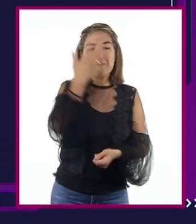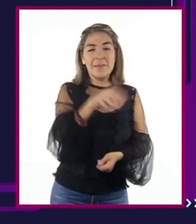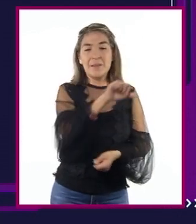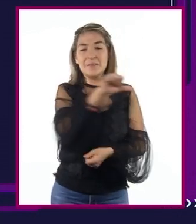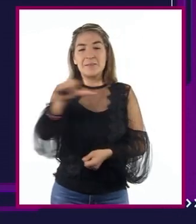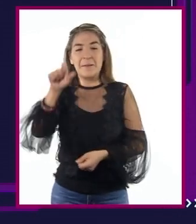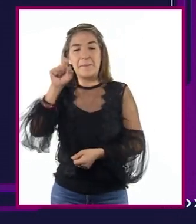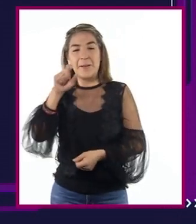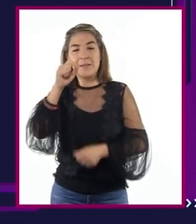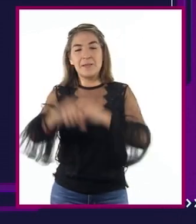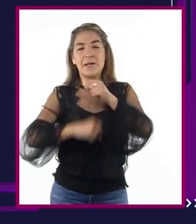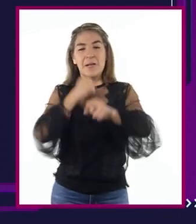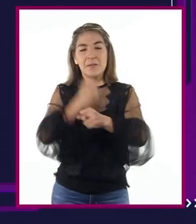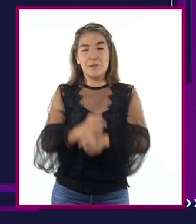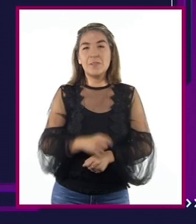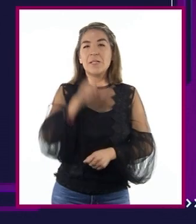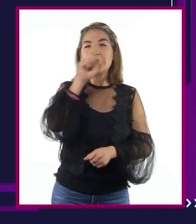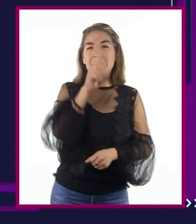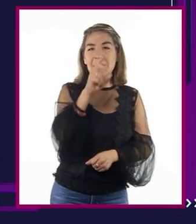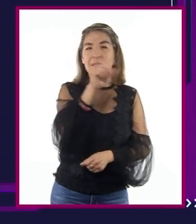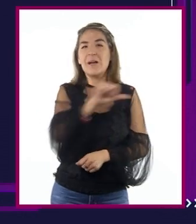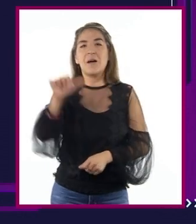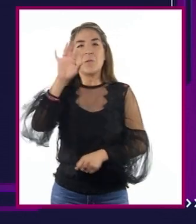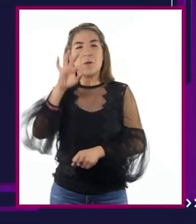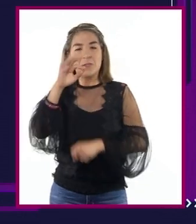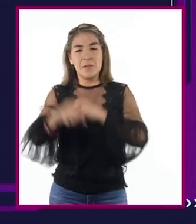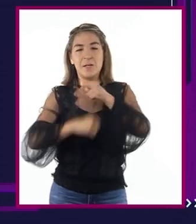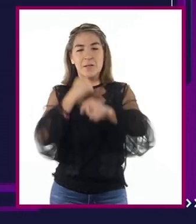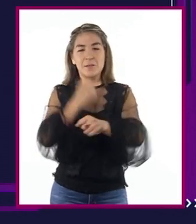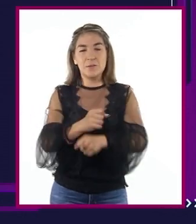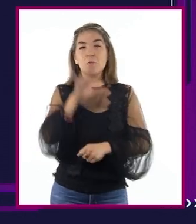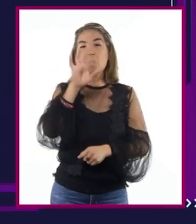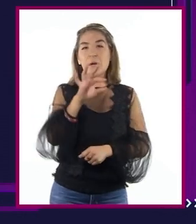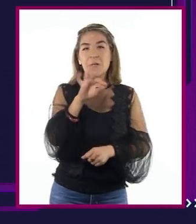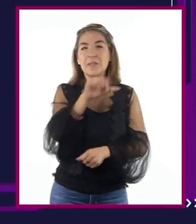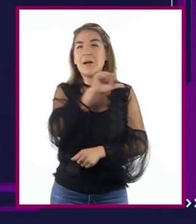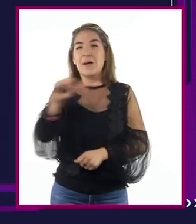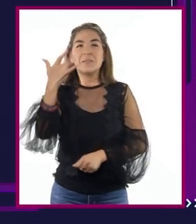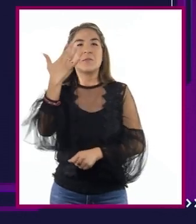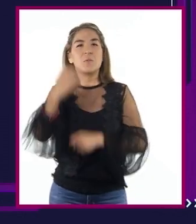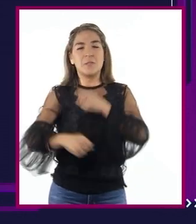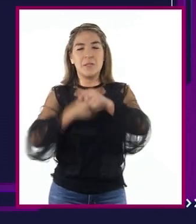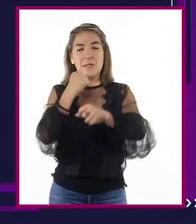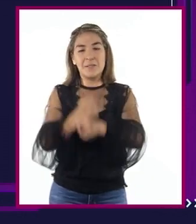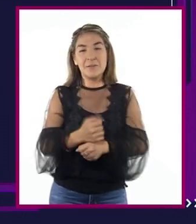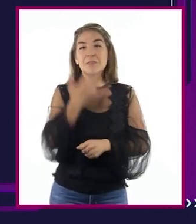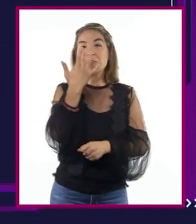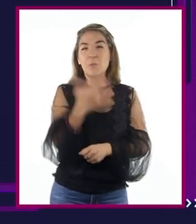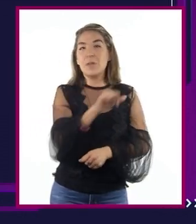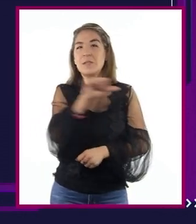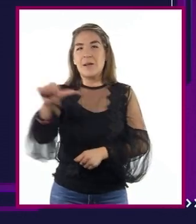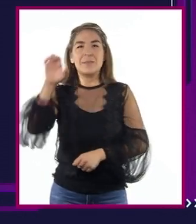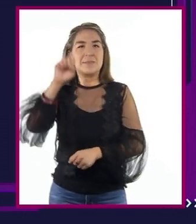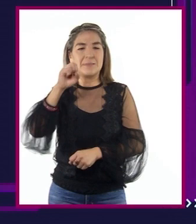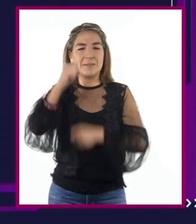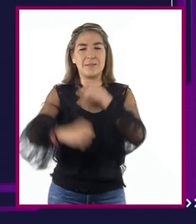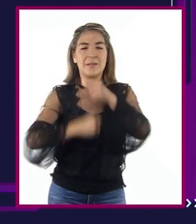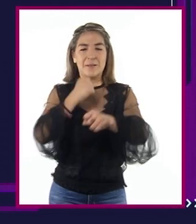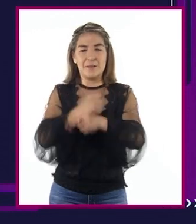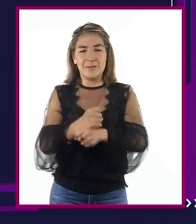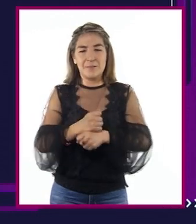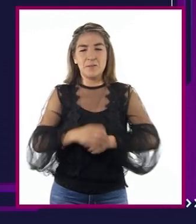20 años, de 30 a 40 años, de 40 a 50 años y de 50 a 60